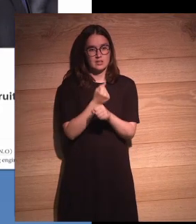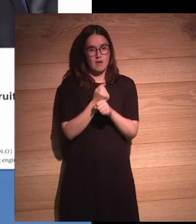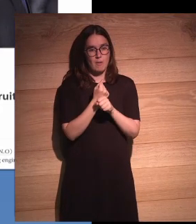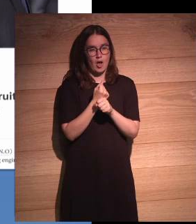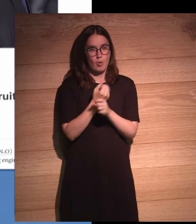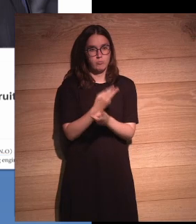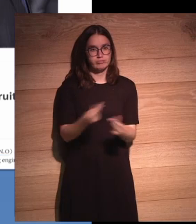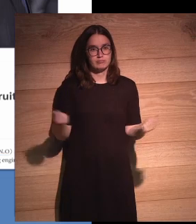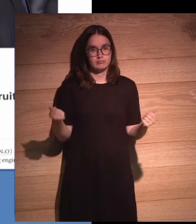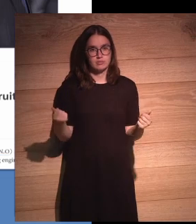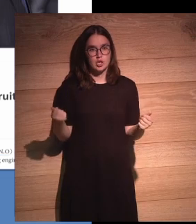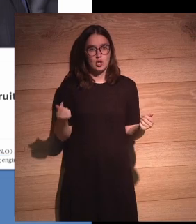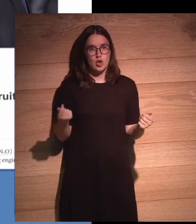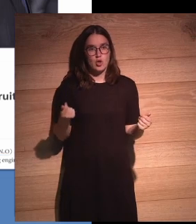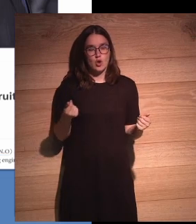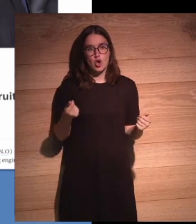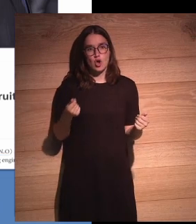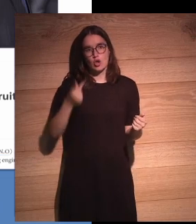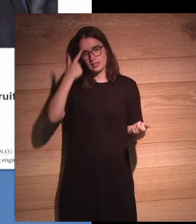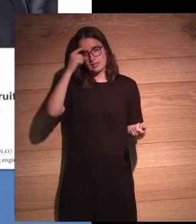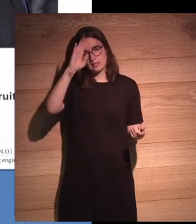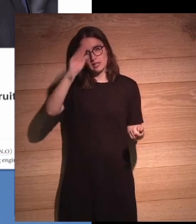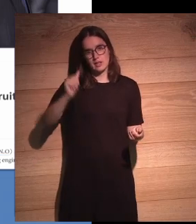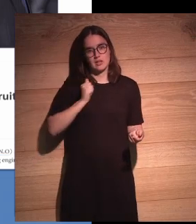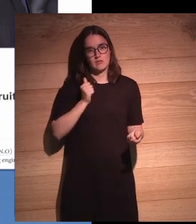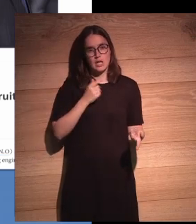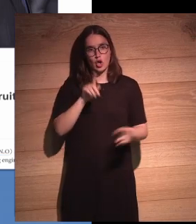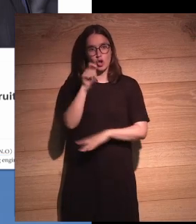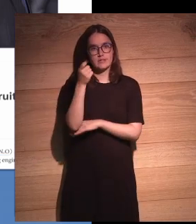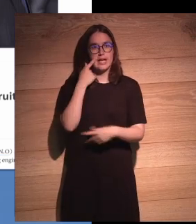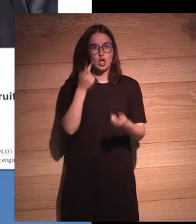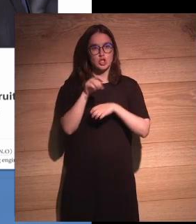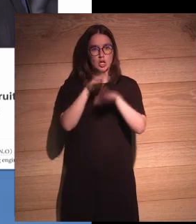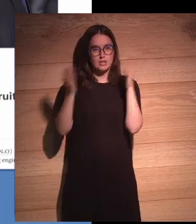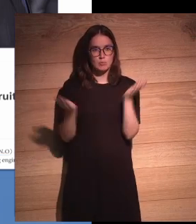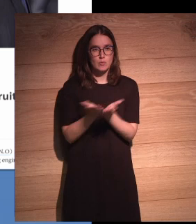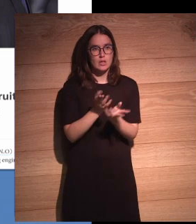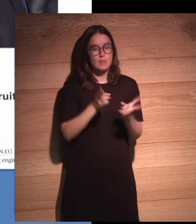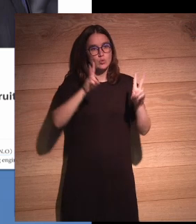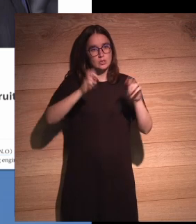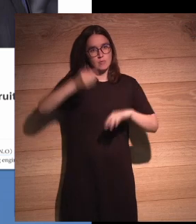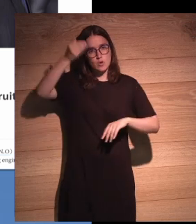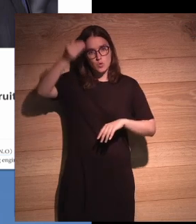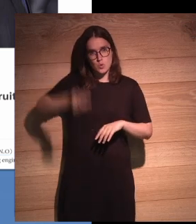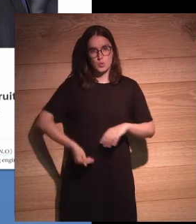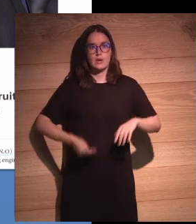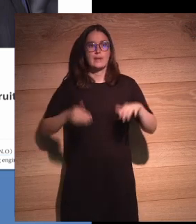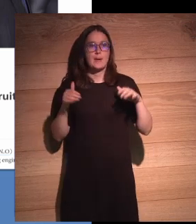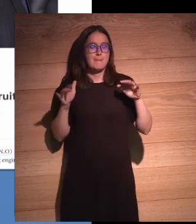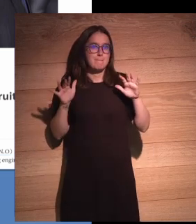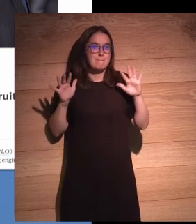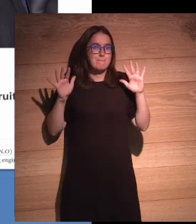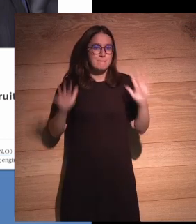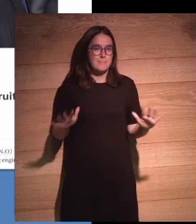trabajo, o van a tomar el control del mundo. Yo diría que es un tema que hay que tener muy en cuenta, pero que no hay necesidad